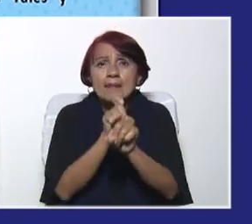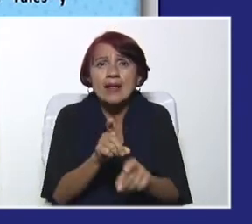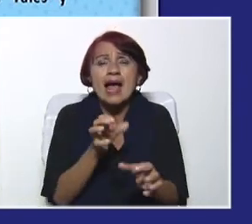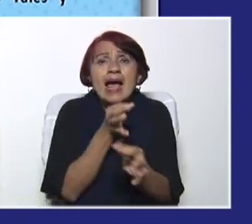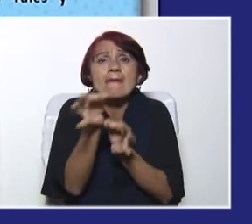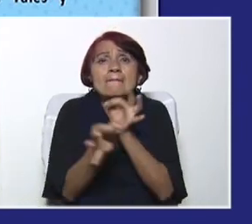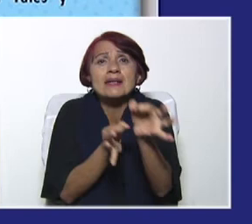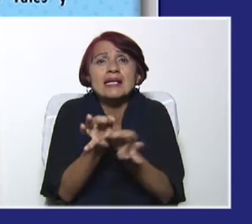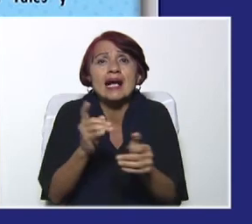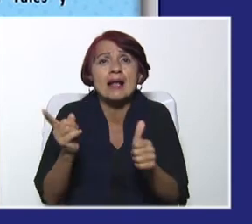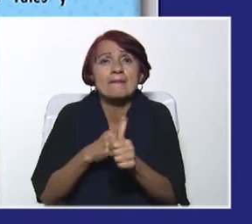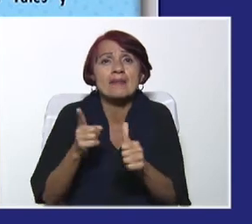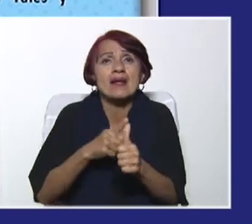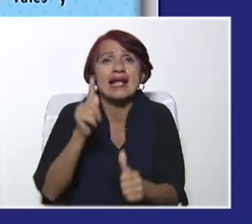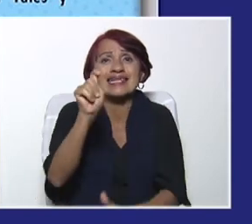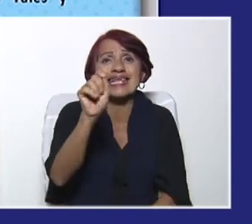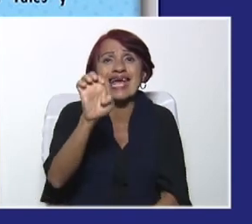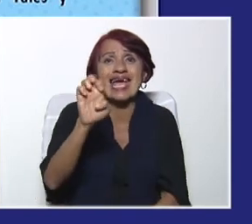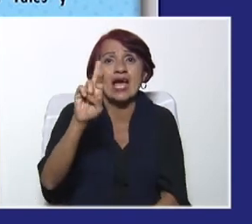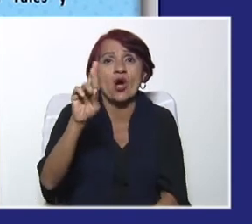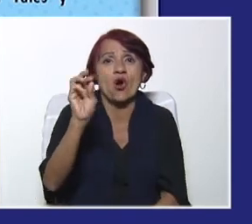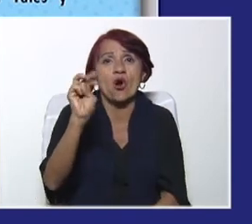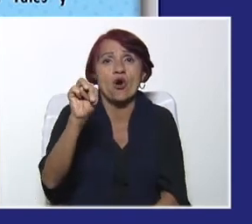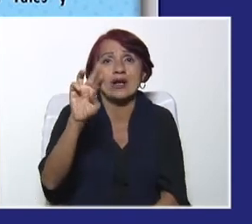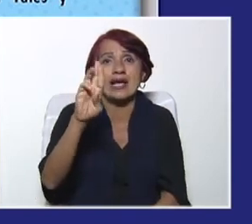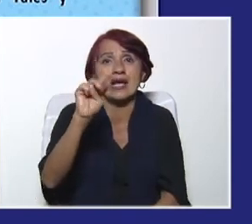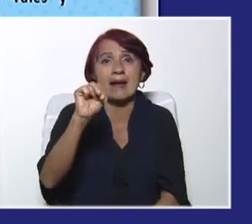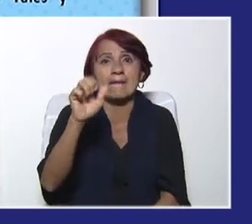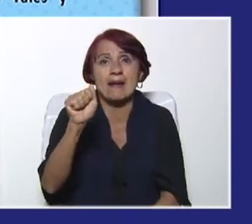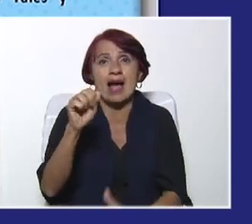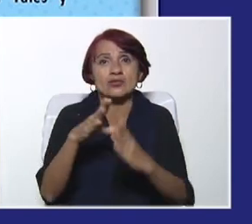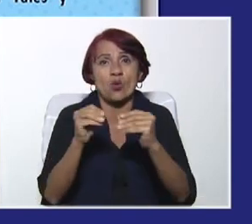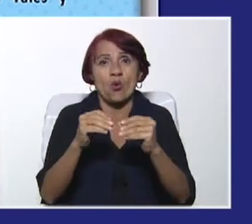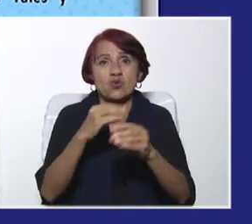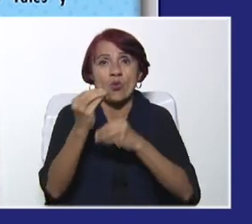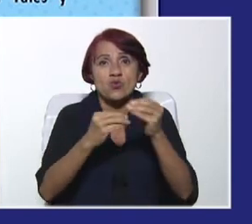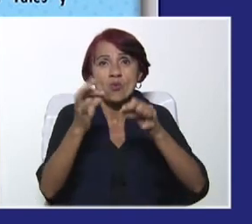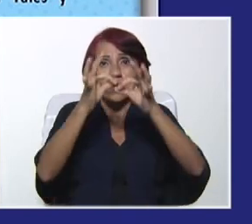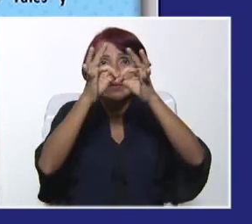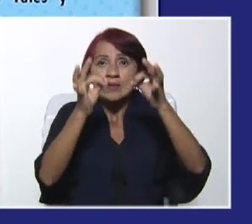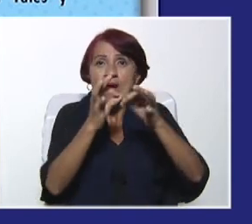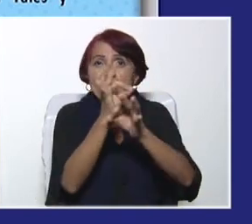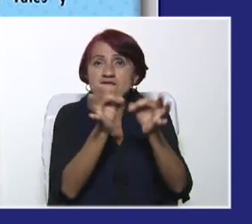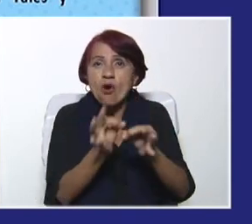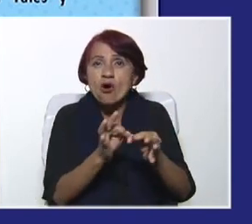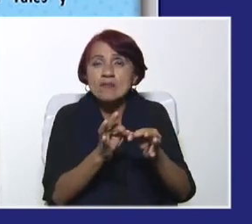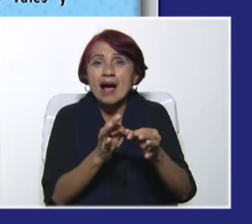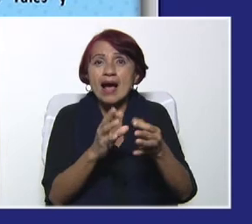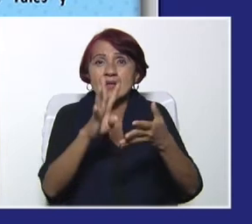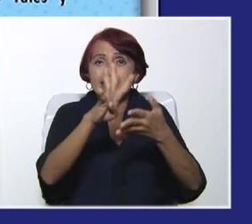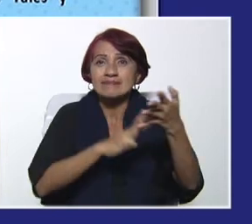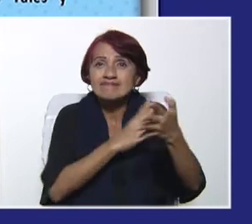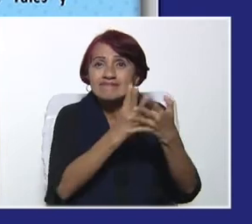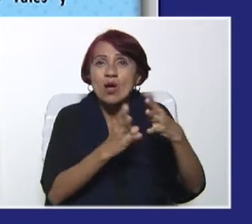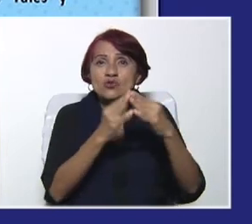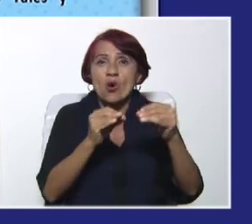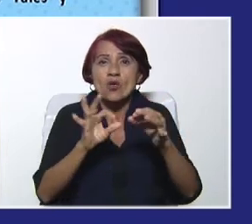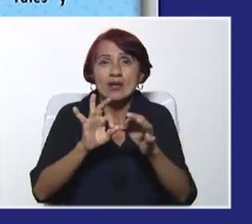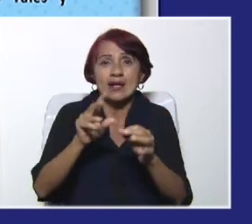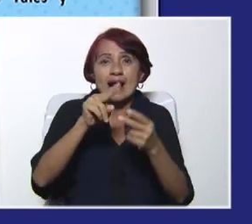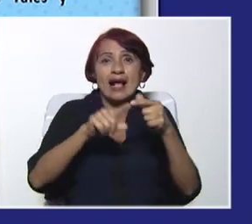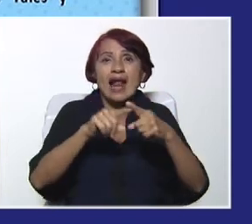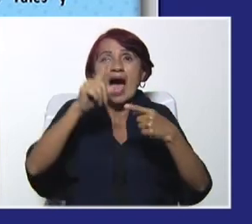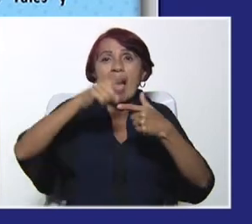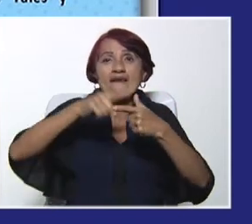el primer teorema de Tales y representa gráficamente. 2. Explique el segundo teorema de